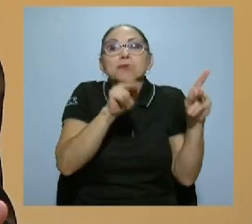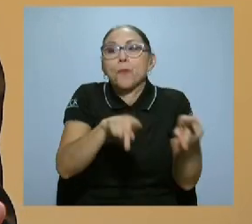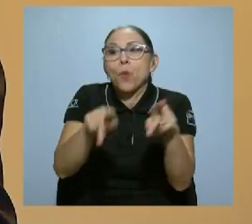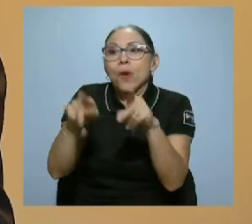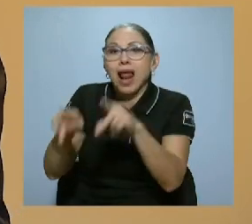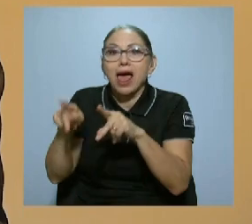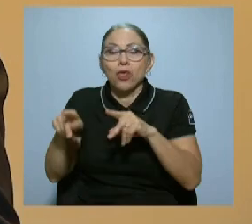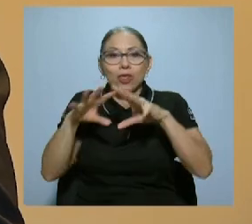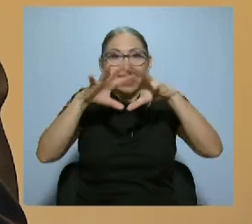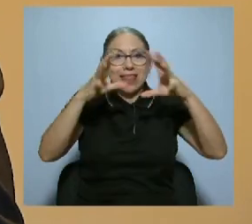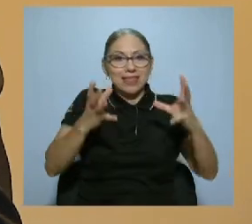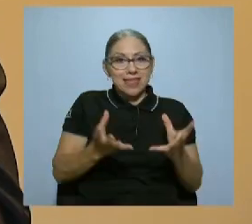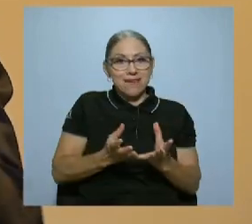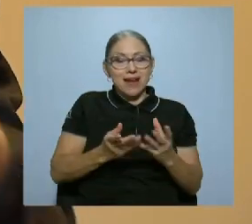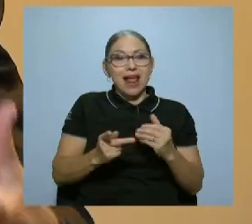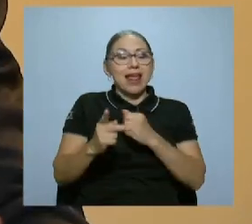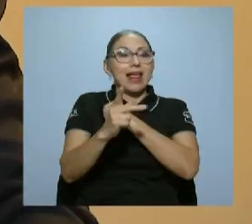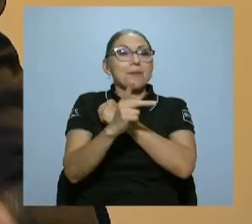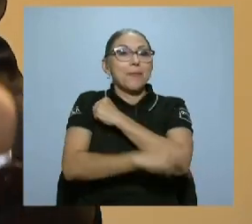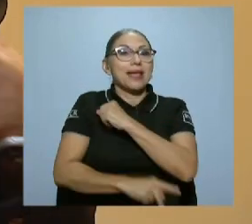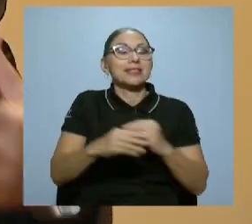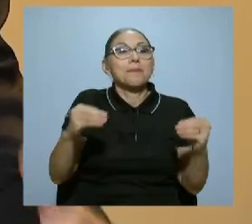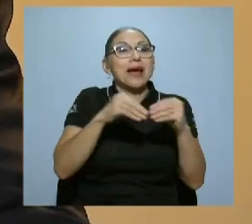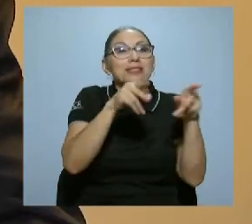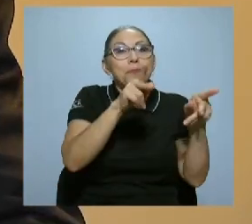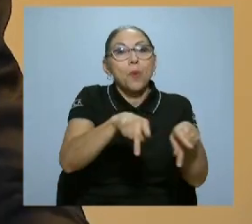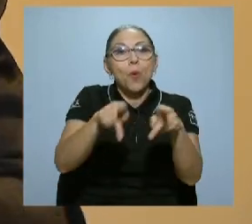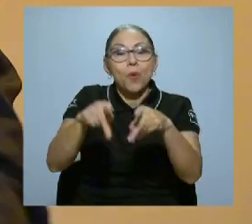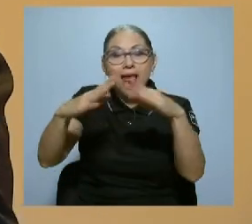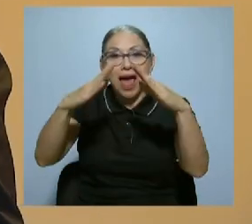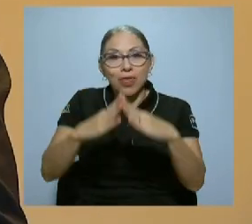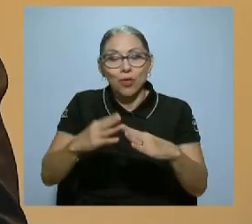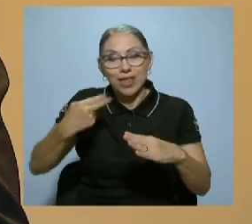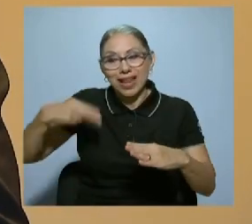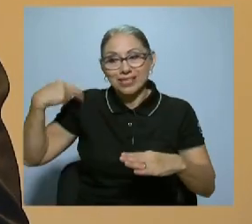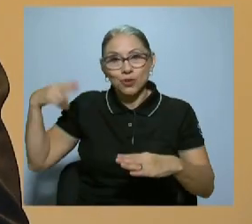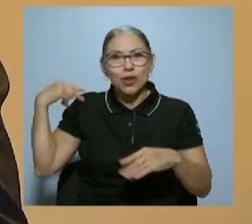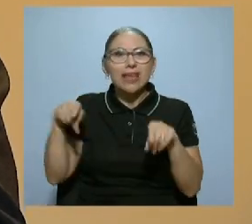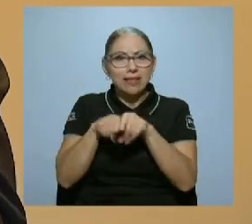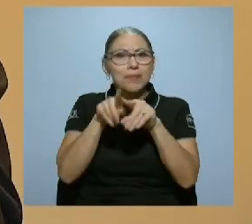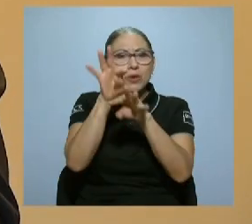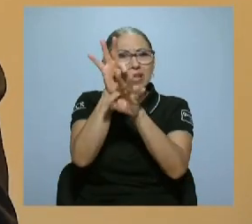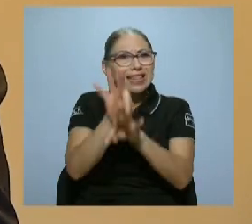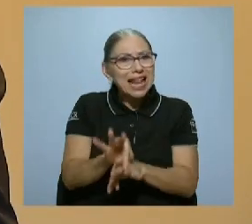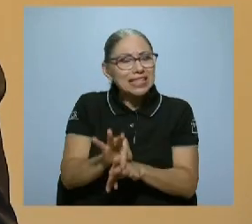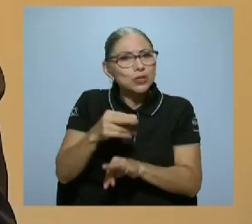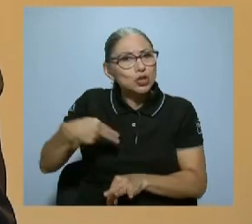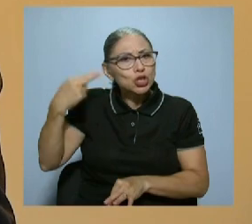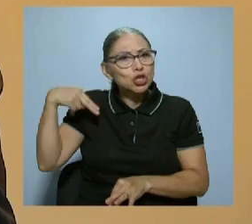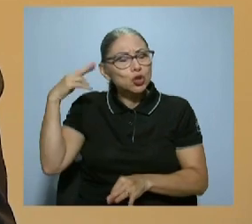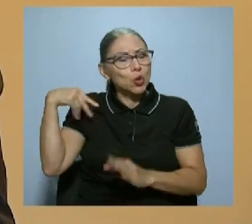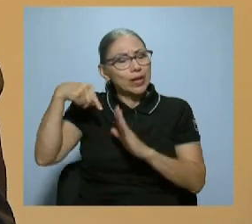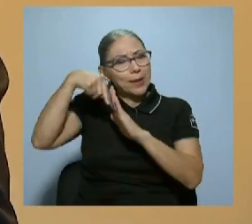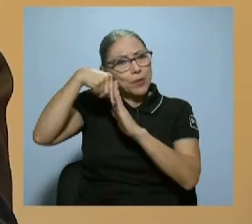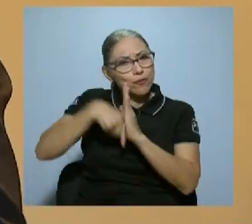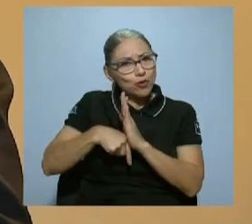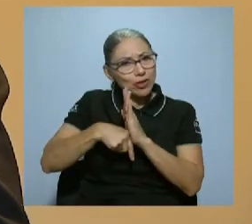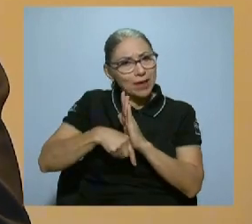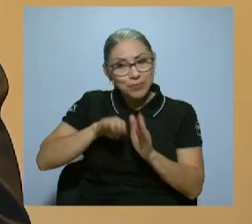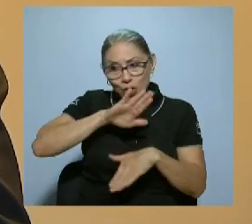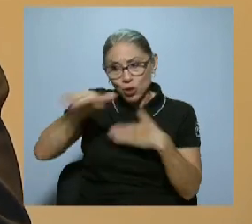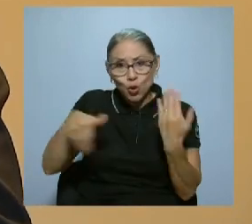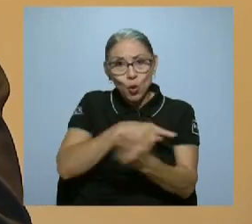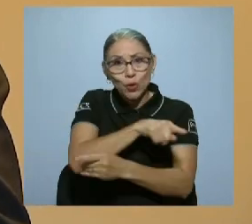historia. Entonces, además tiene una tradición histórica profunda. Todo esto hay que valorarlo desde el punto de